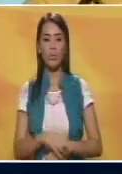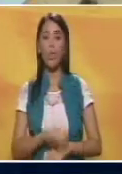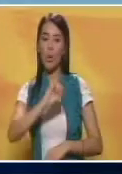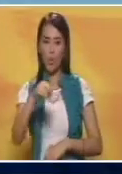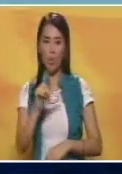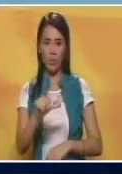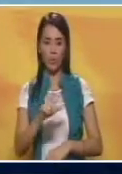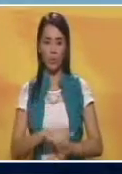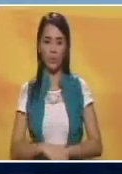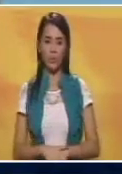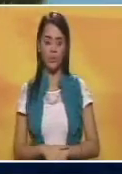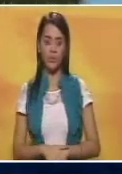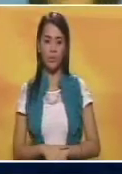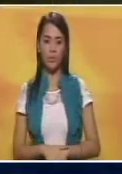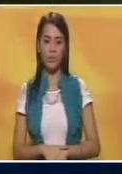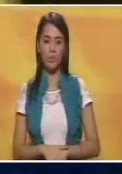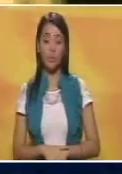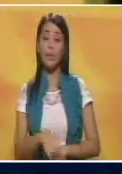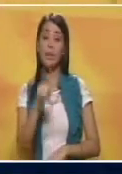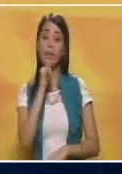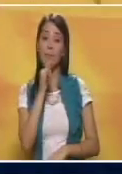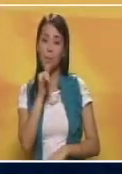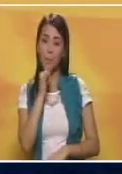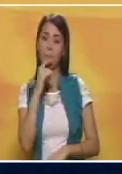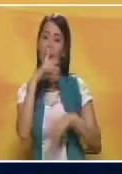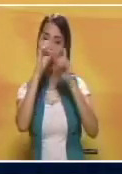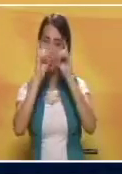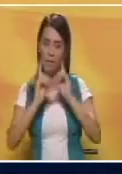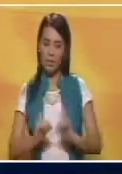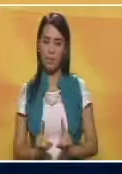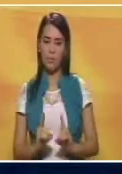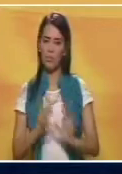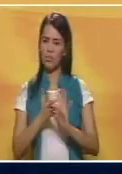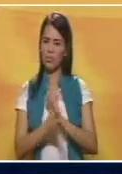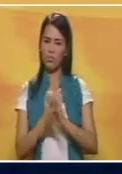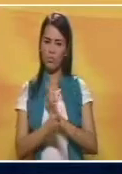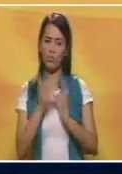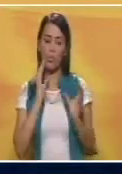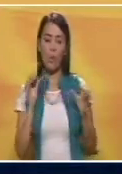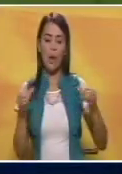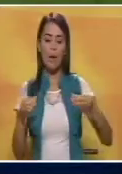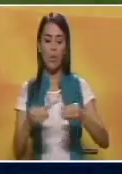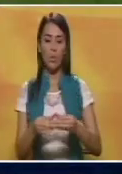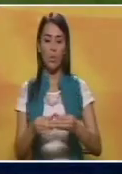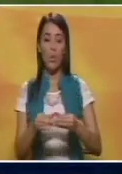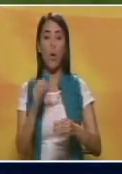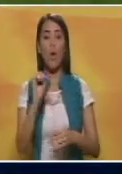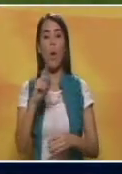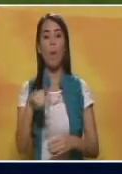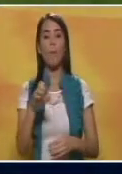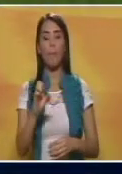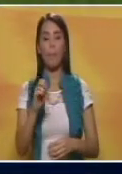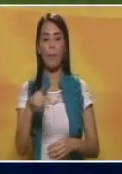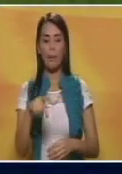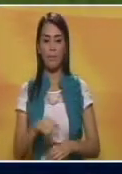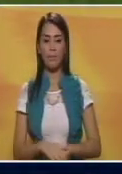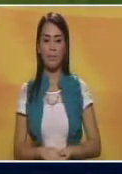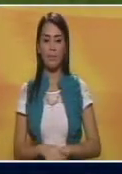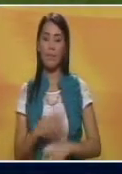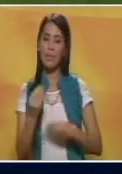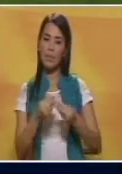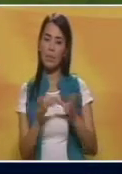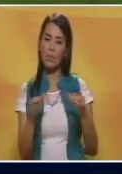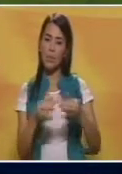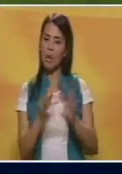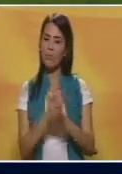saudita khalid al-falih anunció que la decisión se tomó durante una reunión ordinaria de la opep que se realizó en viena